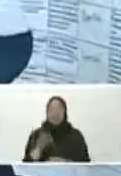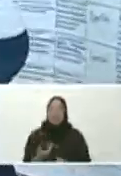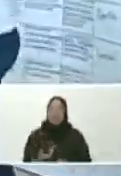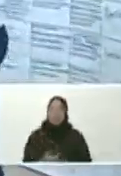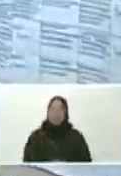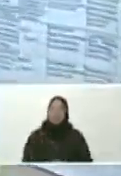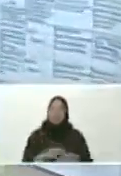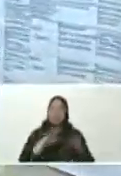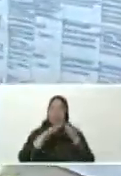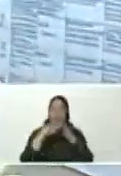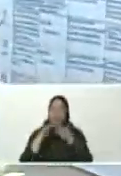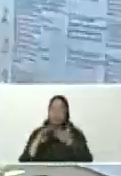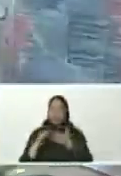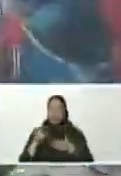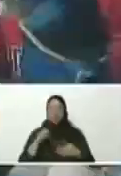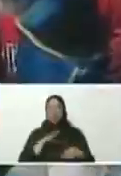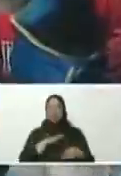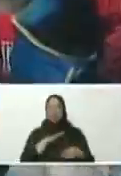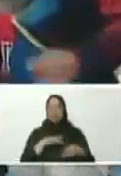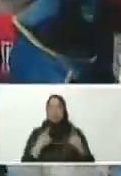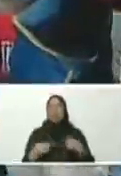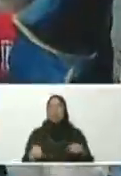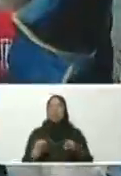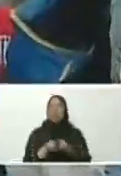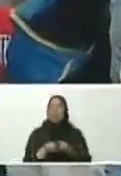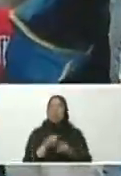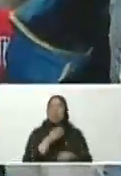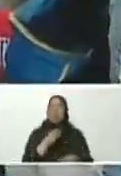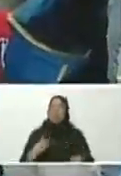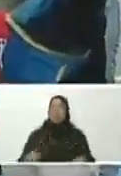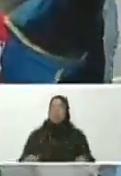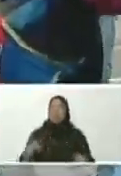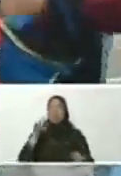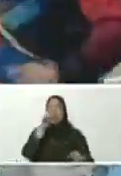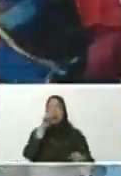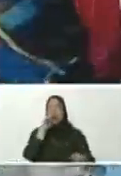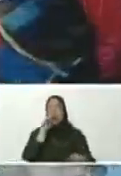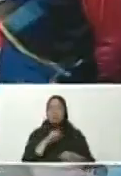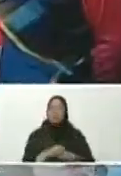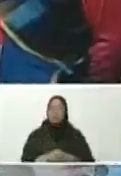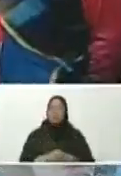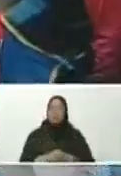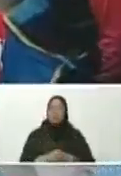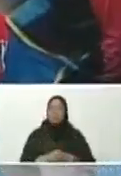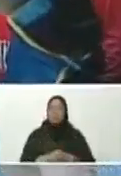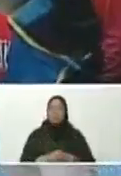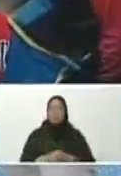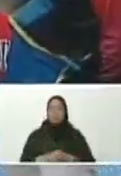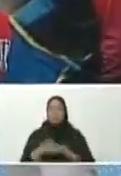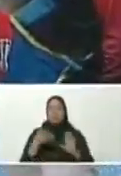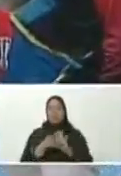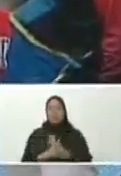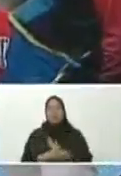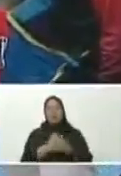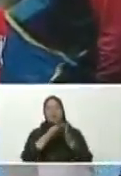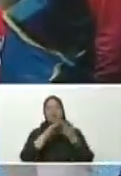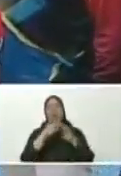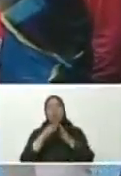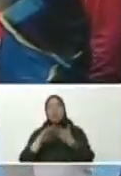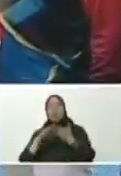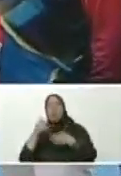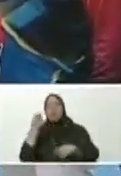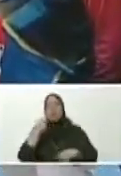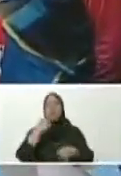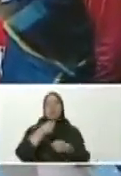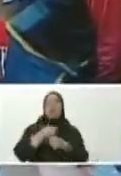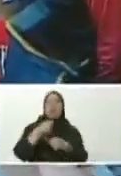De igual forma, señor presidente, nuestra comuna está totalmente renovada en cuanto a sus consejos comunales a través de mesas